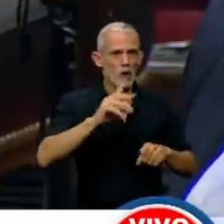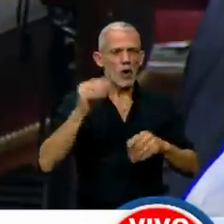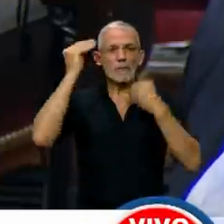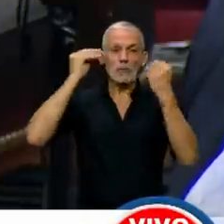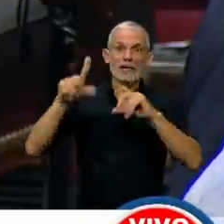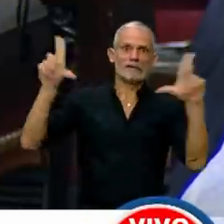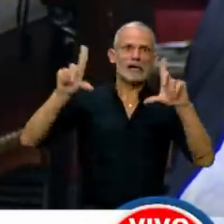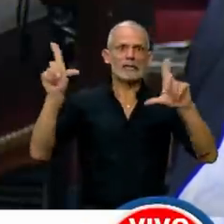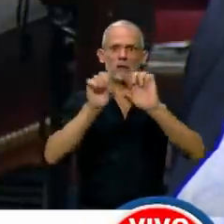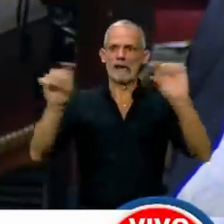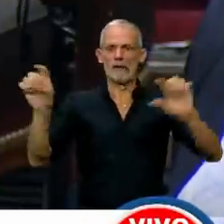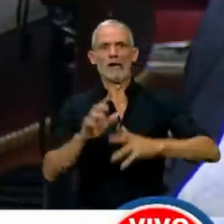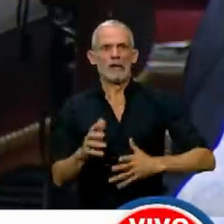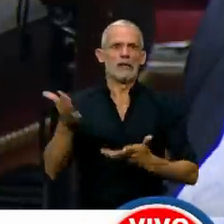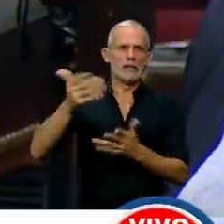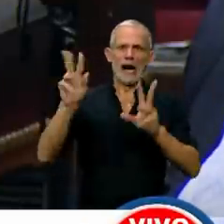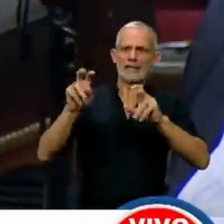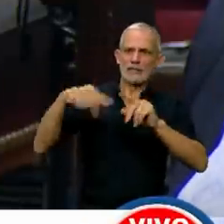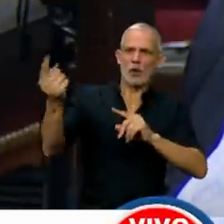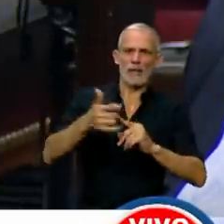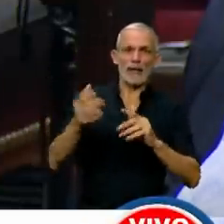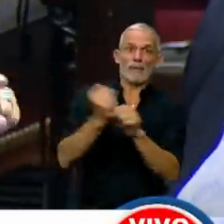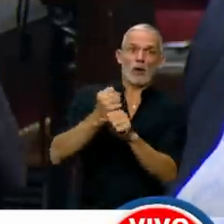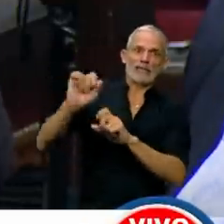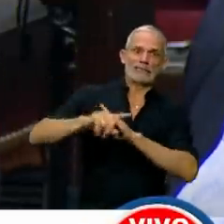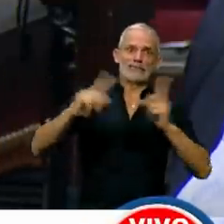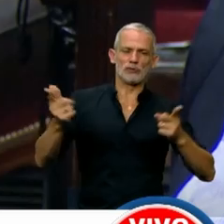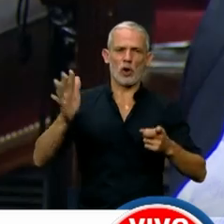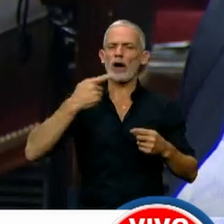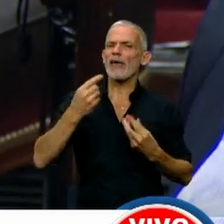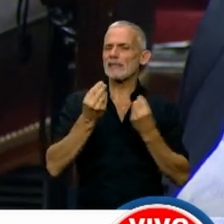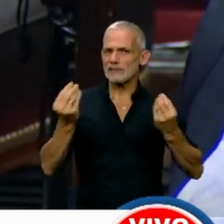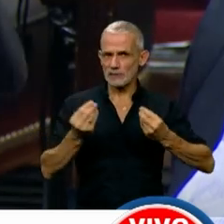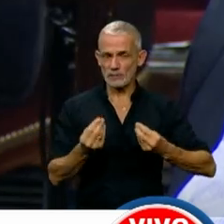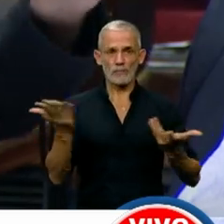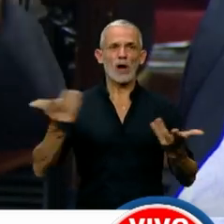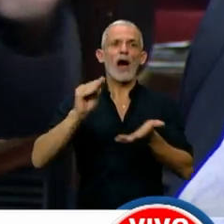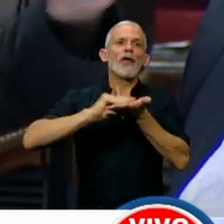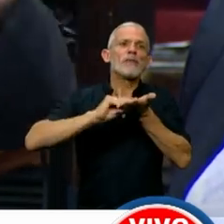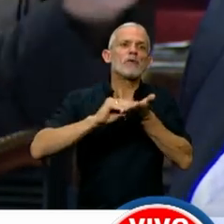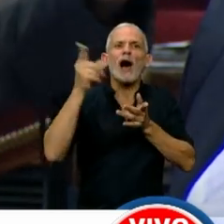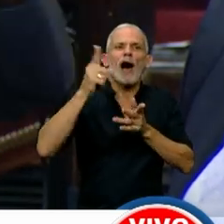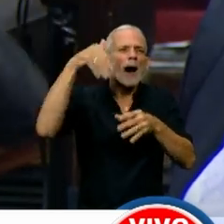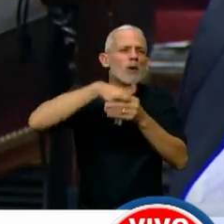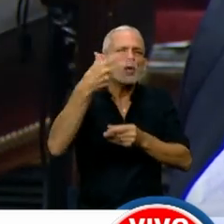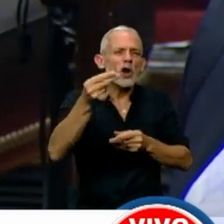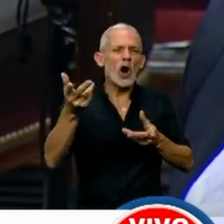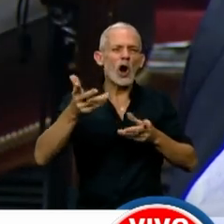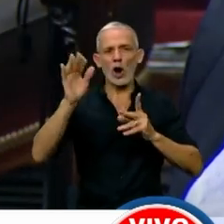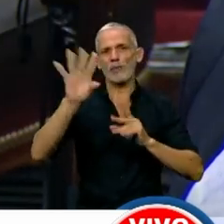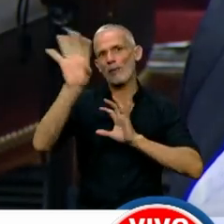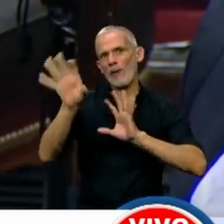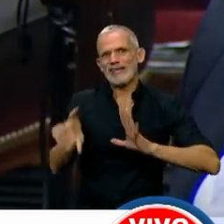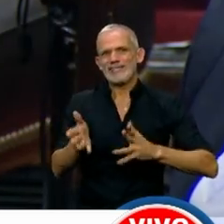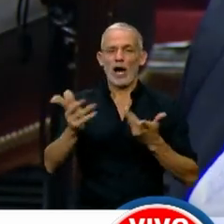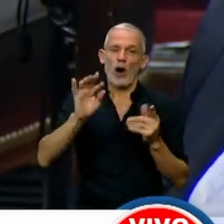lo que me preocupa que nos esté preocupando el título de mañana a ver si mañana decimos el diputado tal voto en contra de su provincia